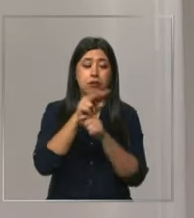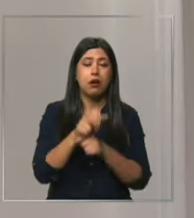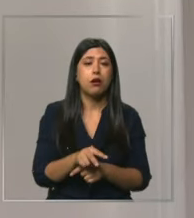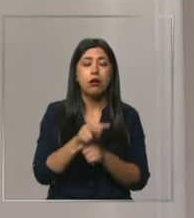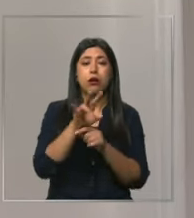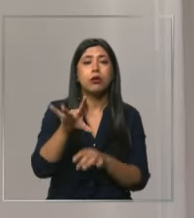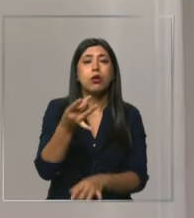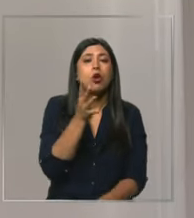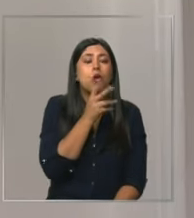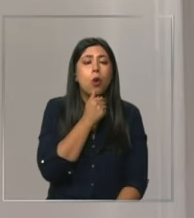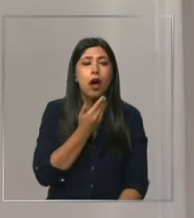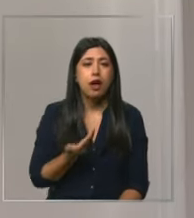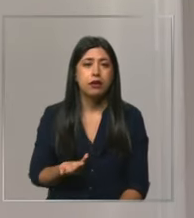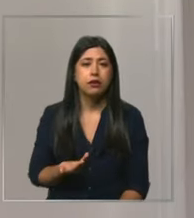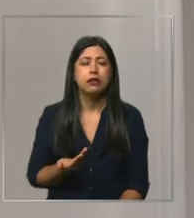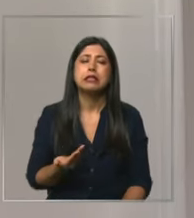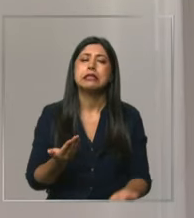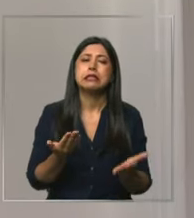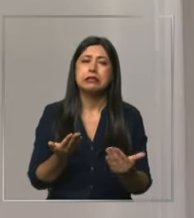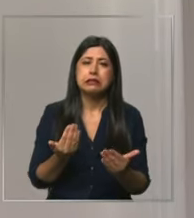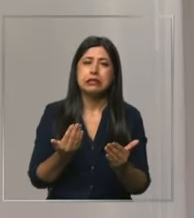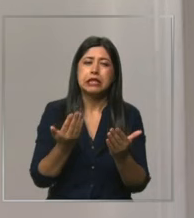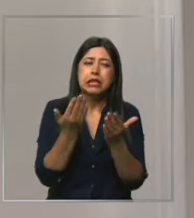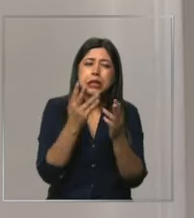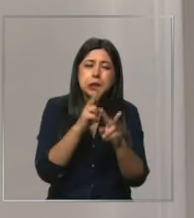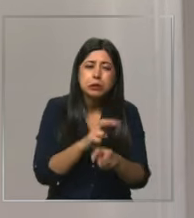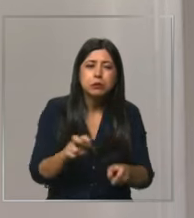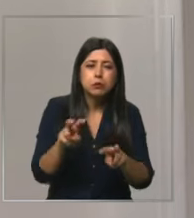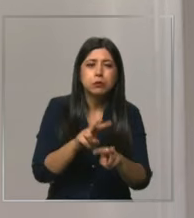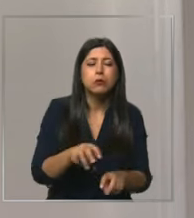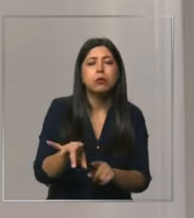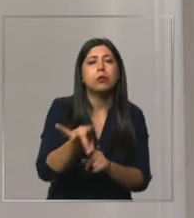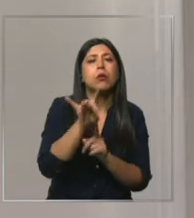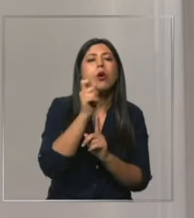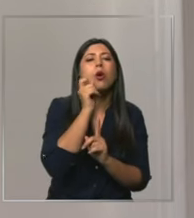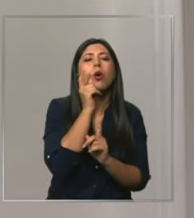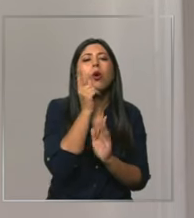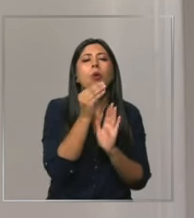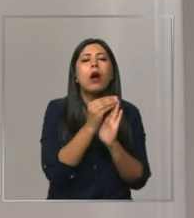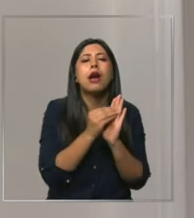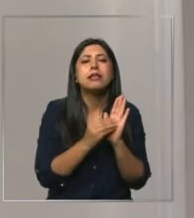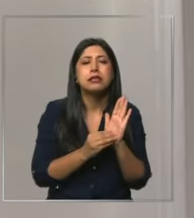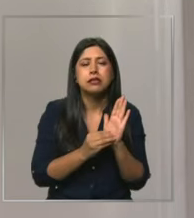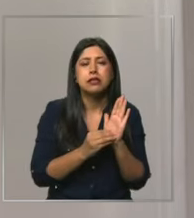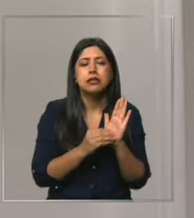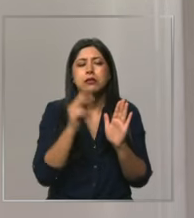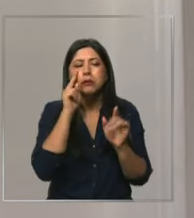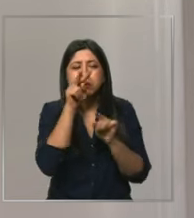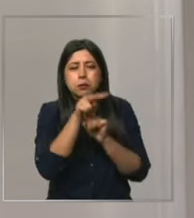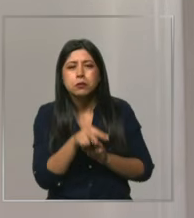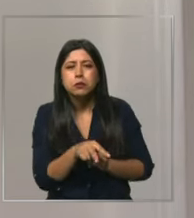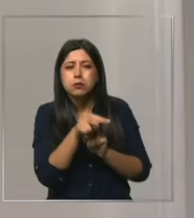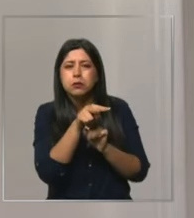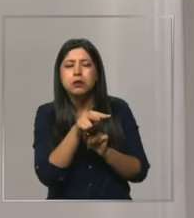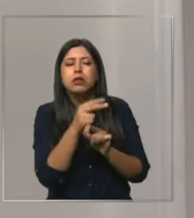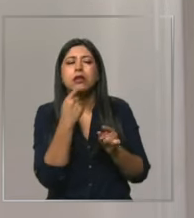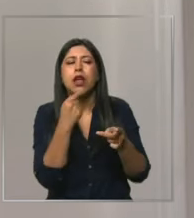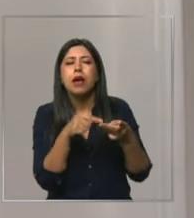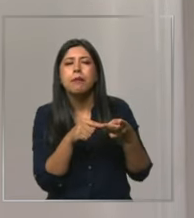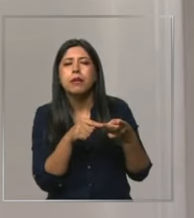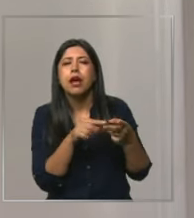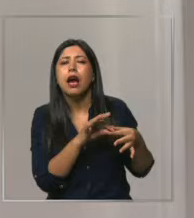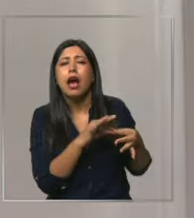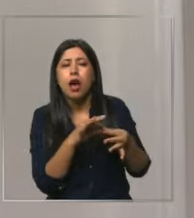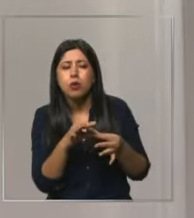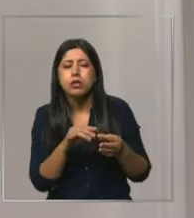situación, por lo que es necesario realizar un estudio que permita identificar los síntomas en las especies, las posibles causas y, por supuesto, las